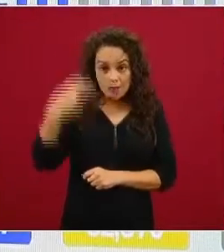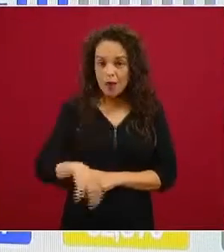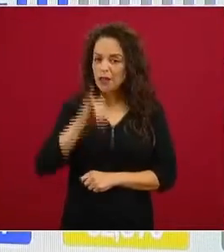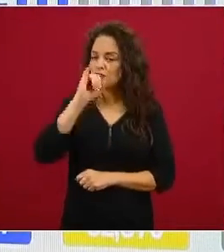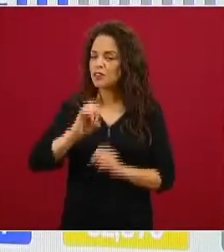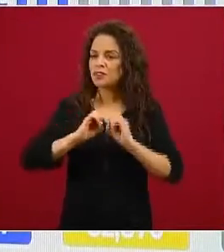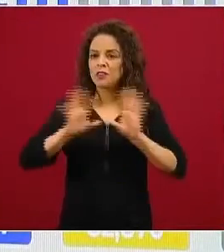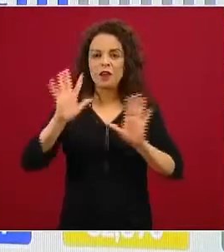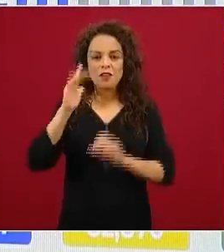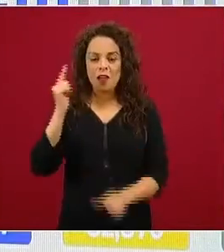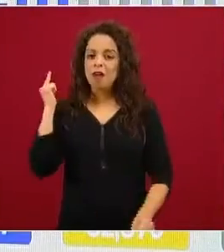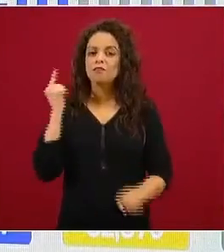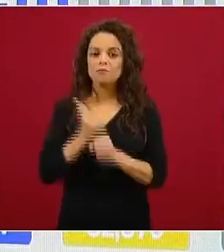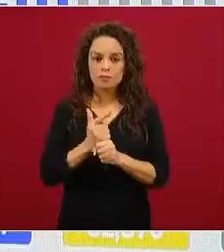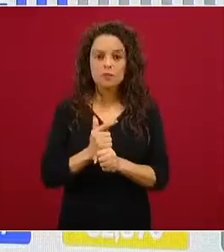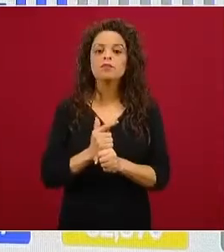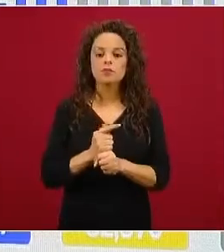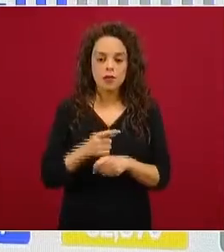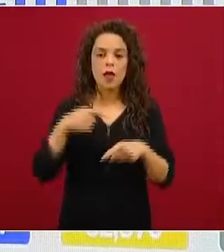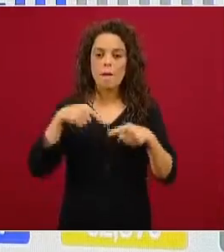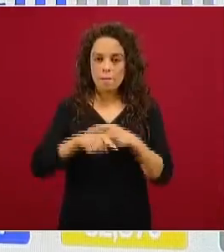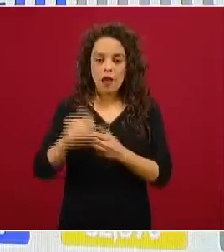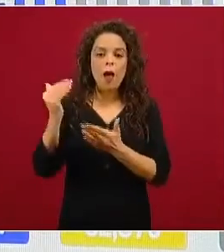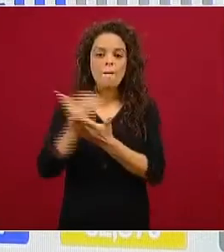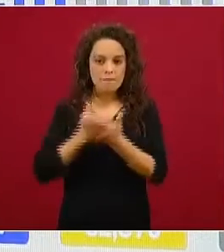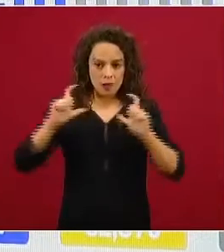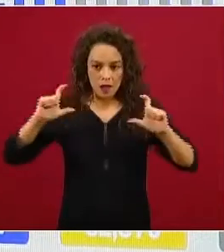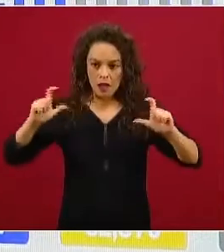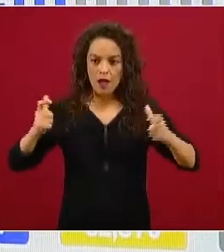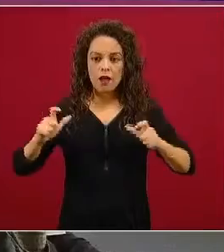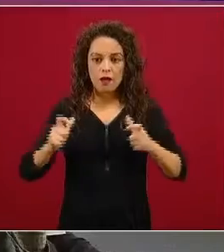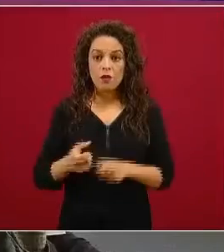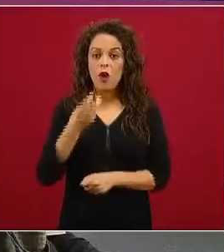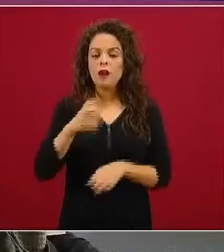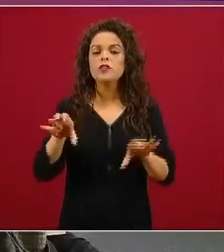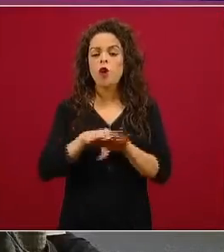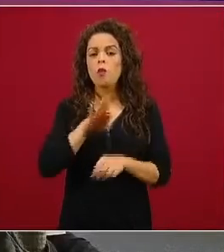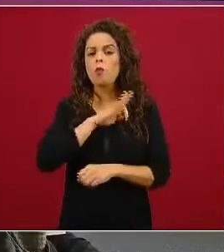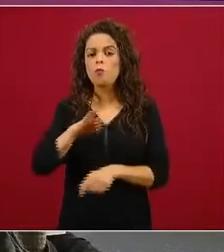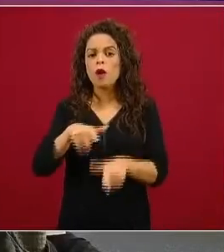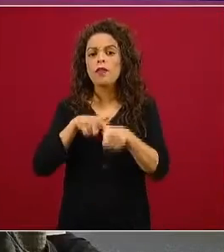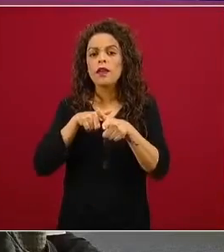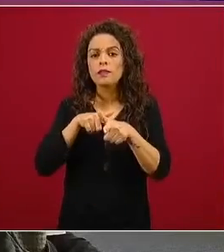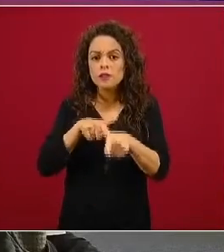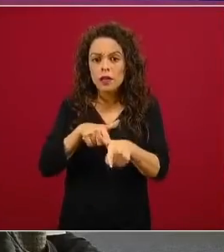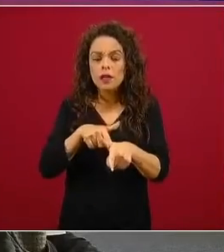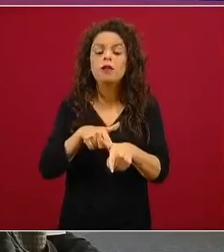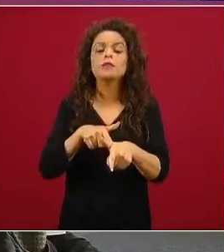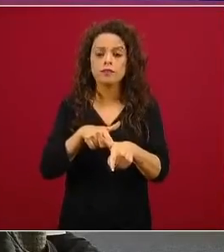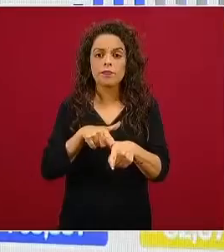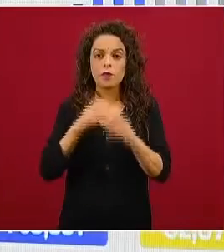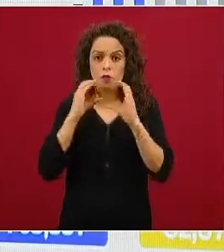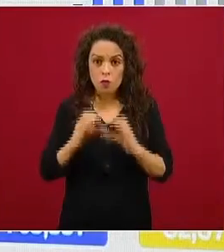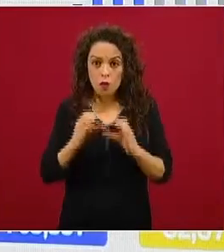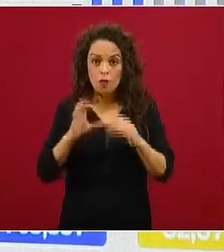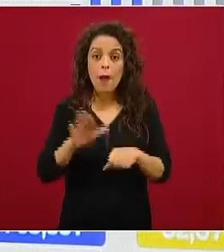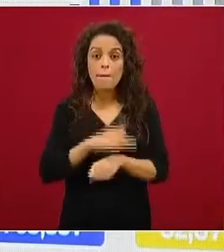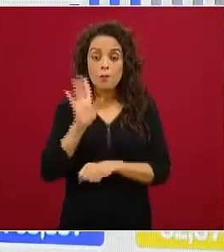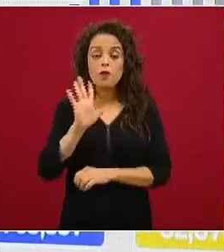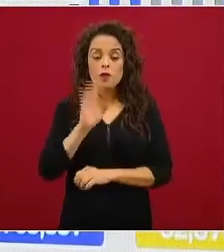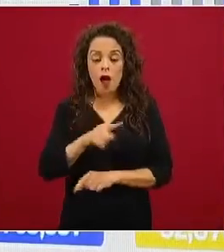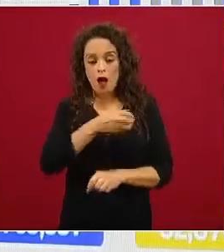número de casos. 7 de 32. Las restantes 25 se encuentran ya en una fase de descenso, con al menos